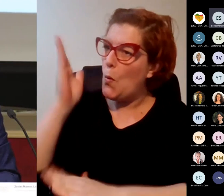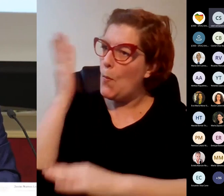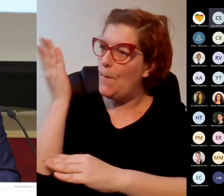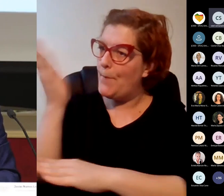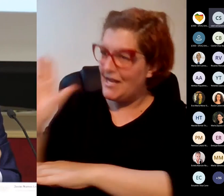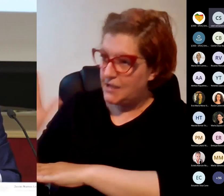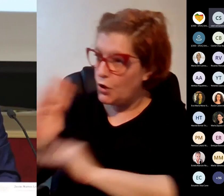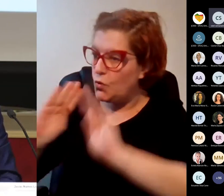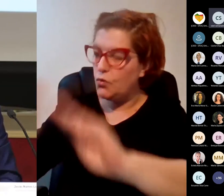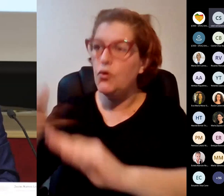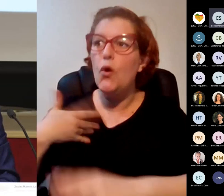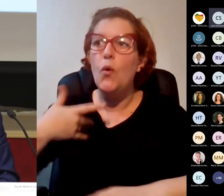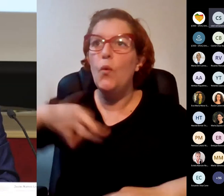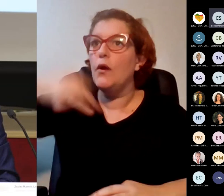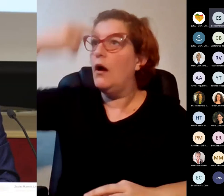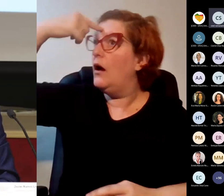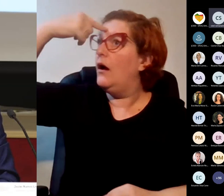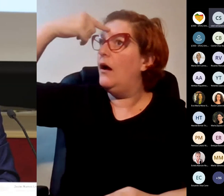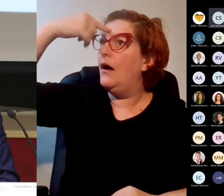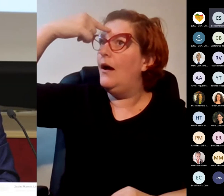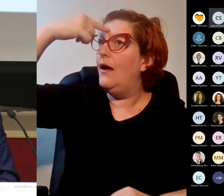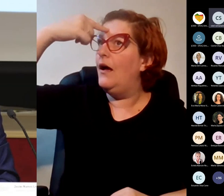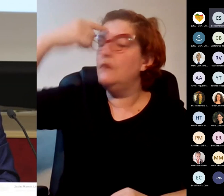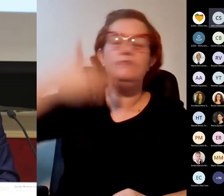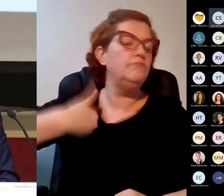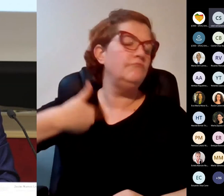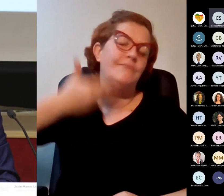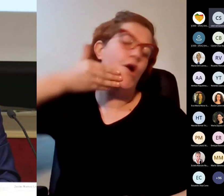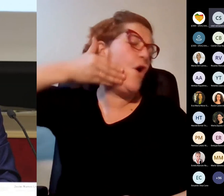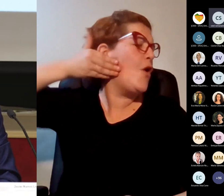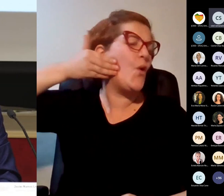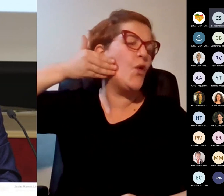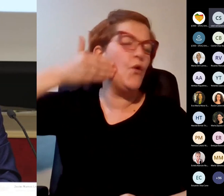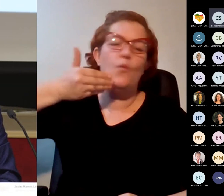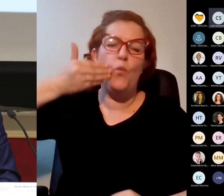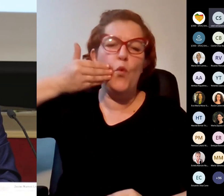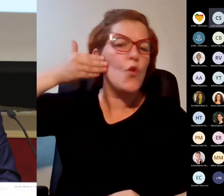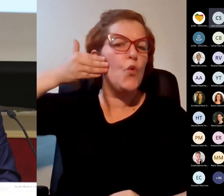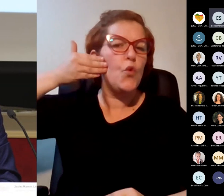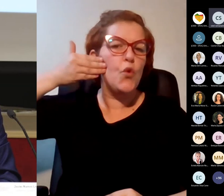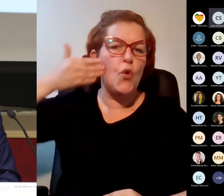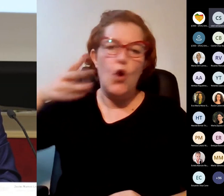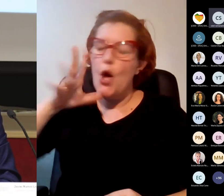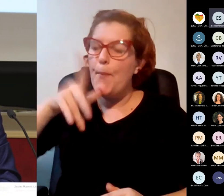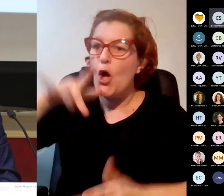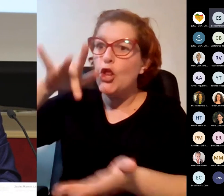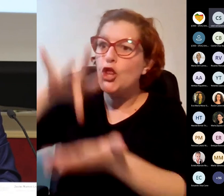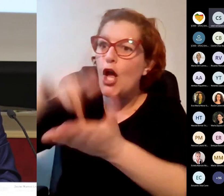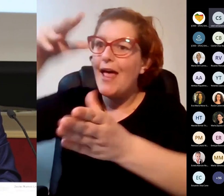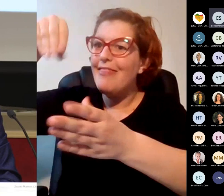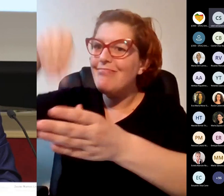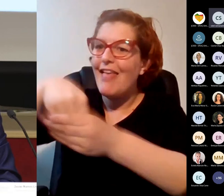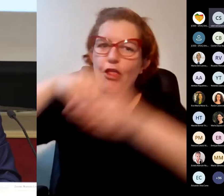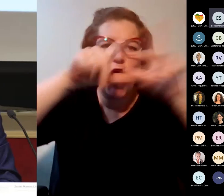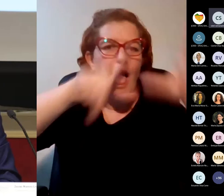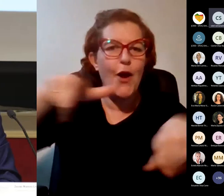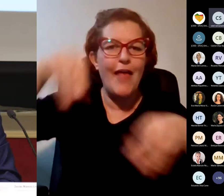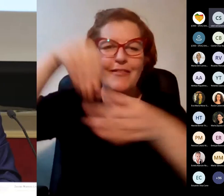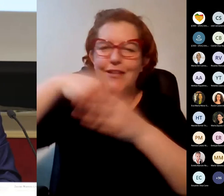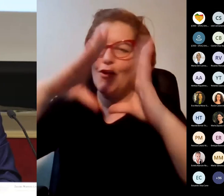tengo una idea en la cabeza que es orgullo orgullo y lo que ocurre en las aulas de la universidad